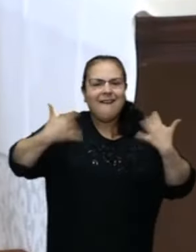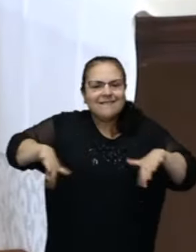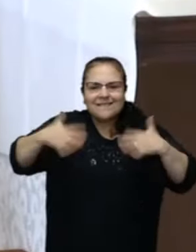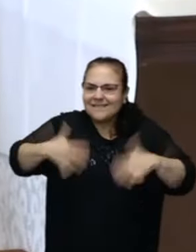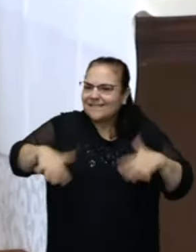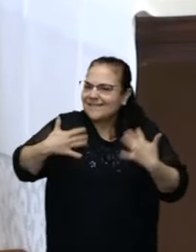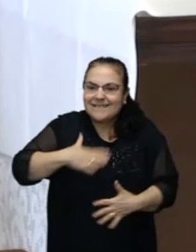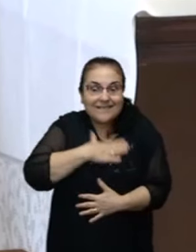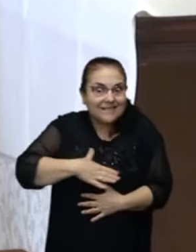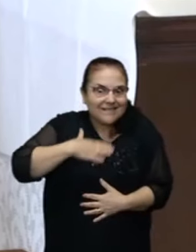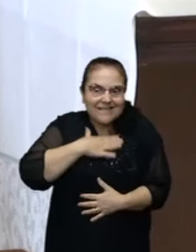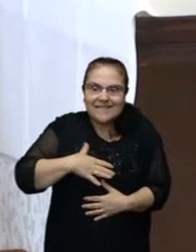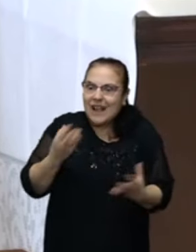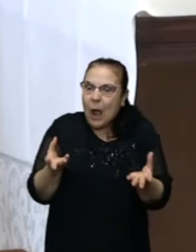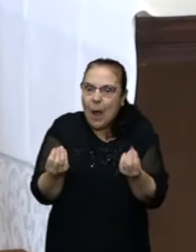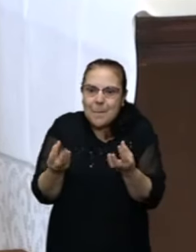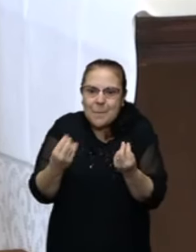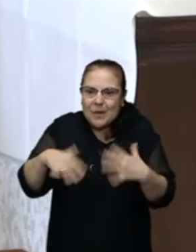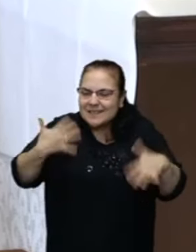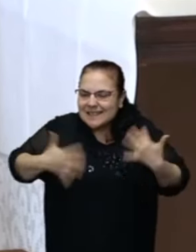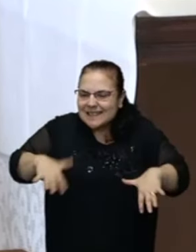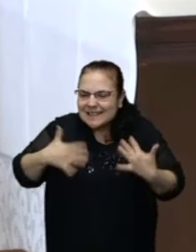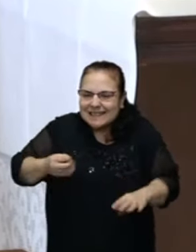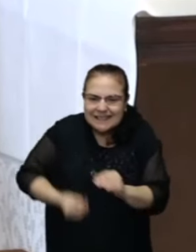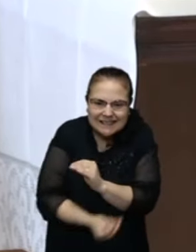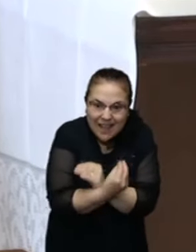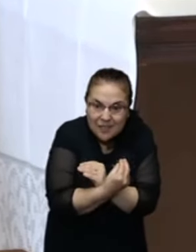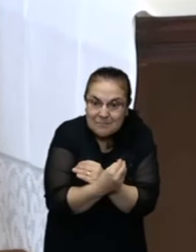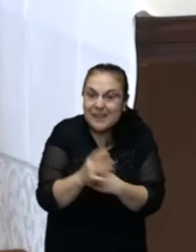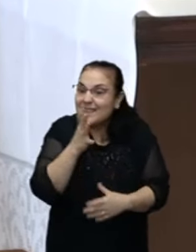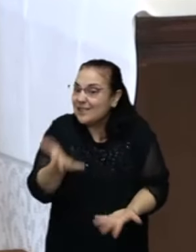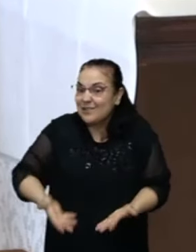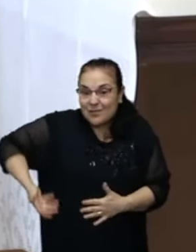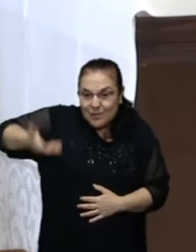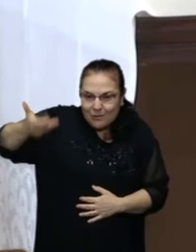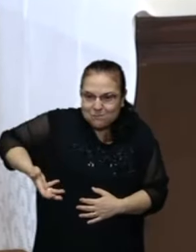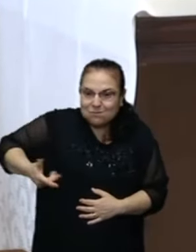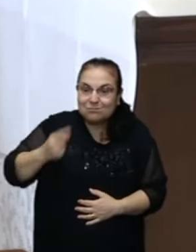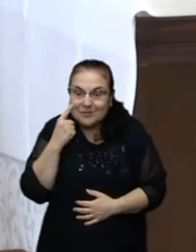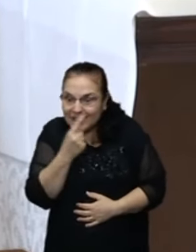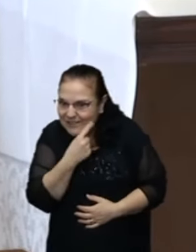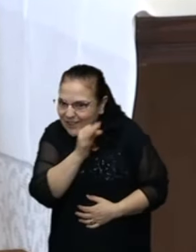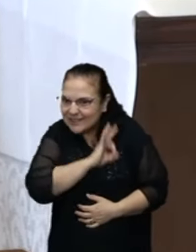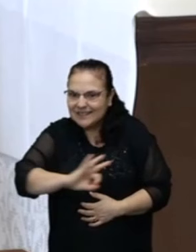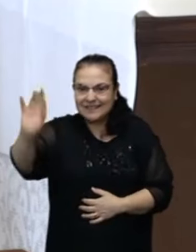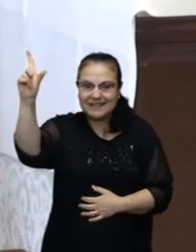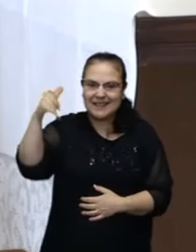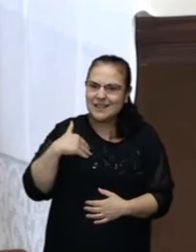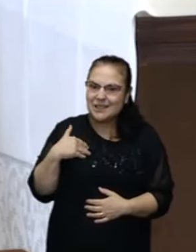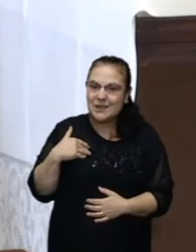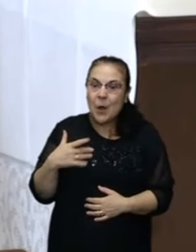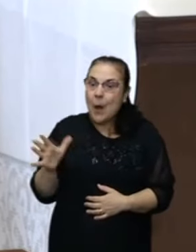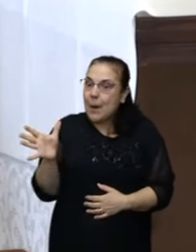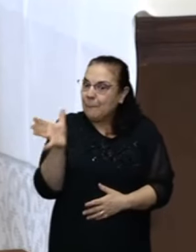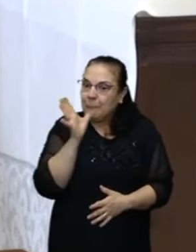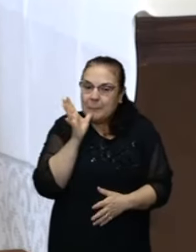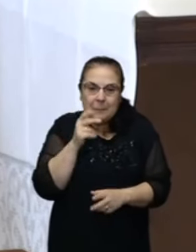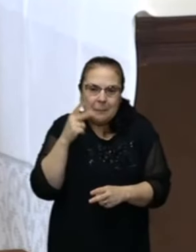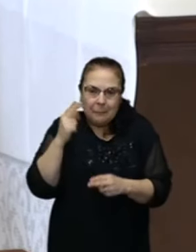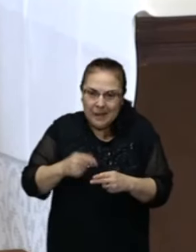y muchos se alegrarán de su nacimiento, pues será grande a los ojos del Señor. No beberá vino ni